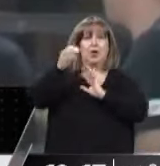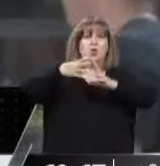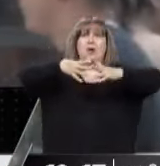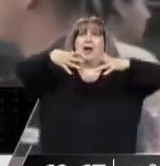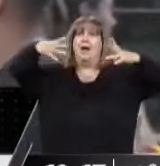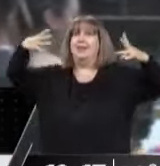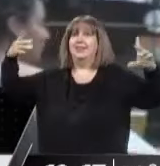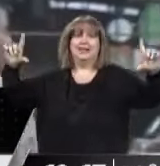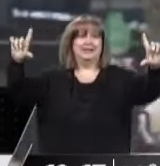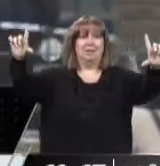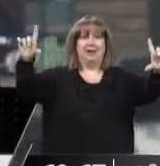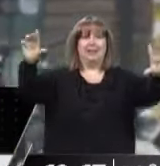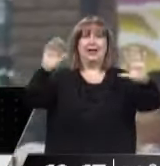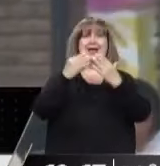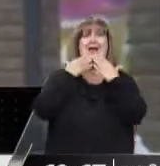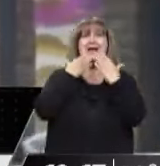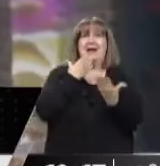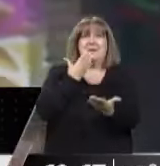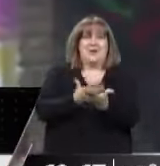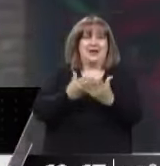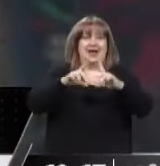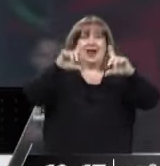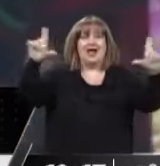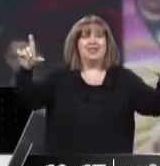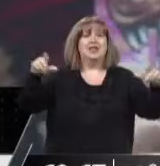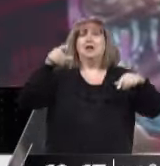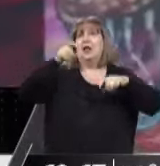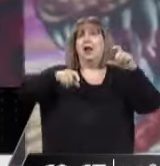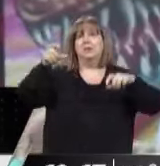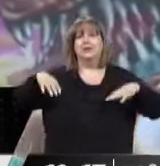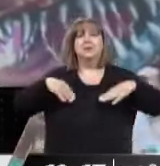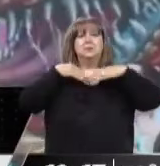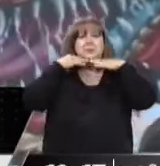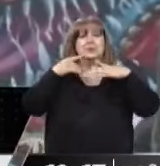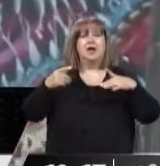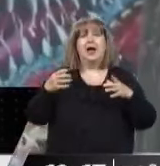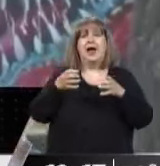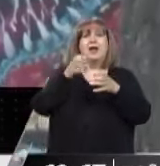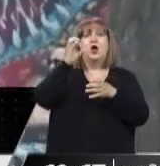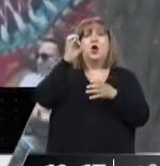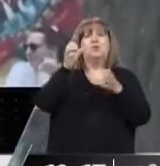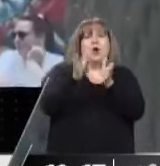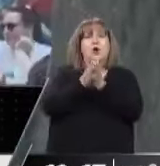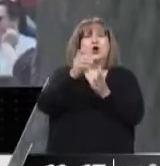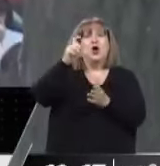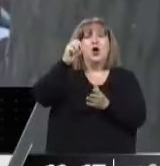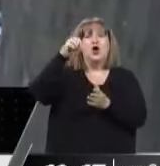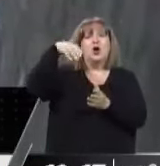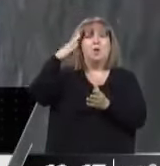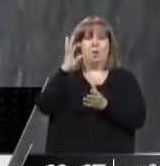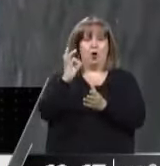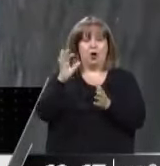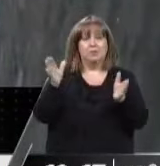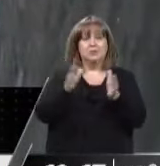pantalla. Sí, bueno, gracias. Y a todos los hinchas de la selección les vamos a brindar unos combos que incluyen un growler de 2